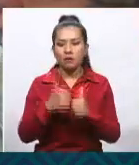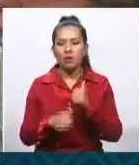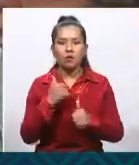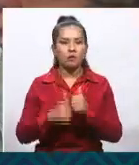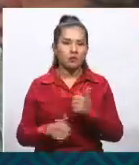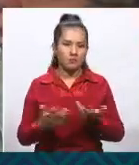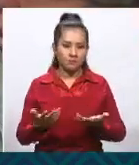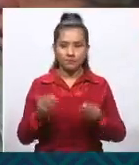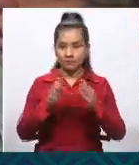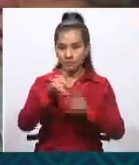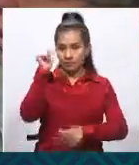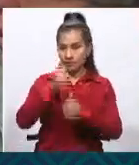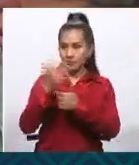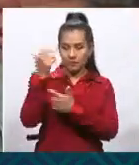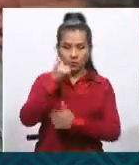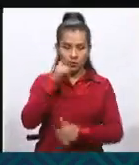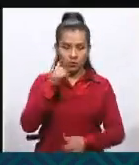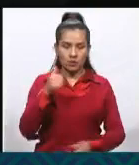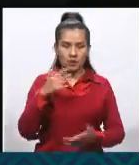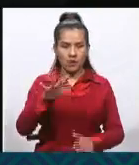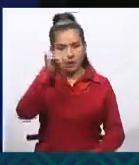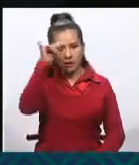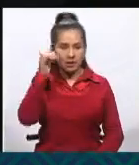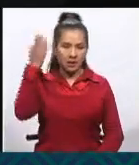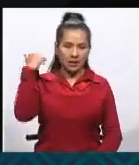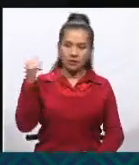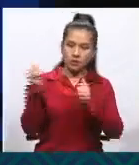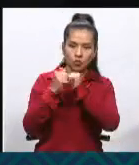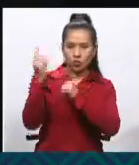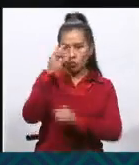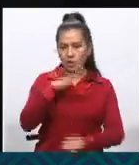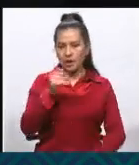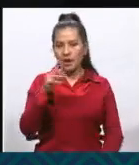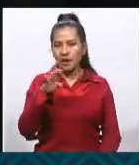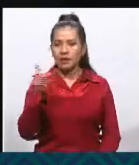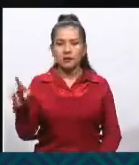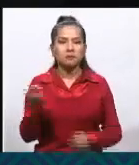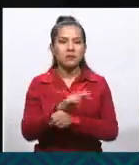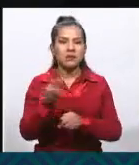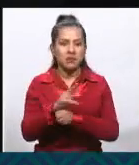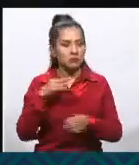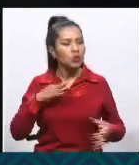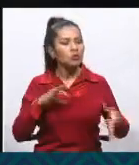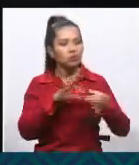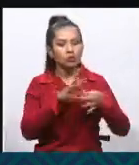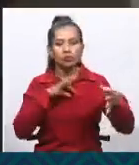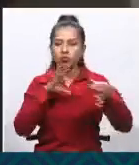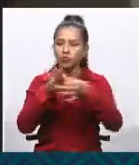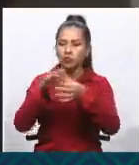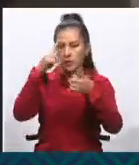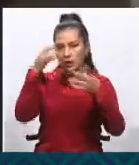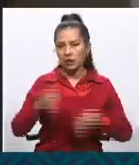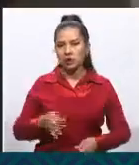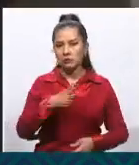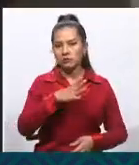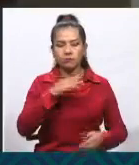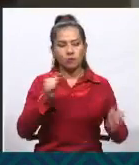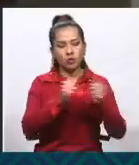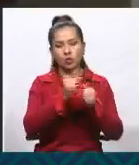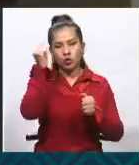que Arias fue ministro del régimen de Jeanine Áñez y partícipe de las decisiones que se asumía durante el gobierno de